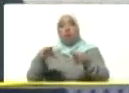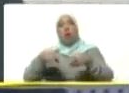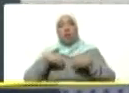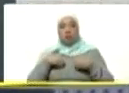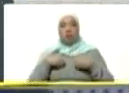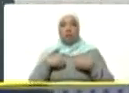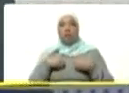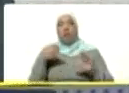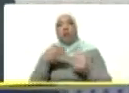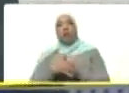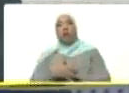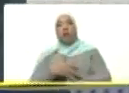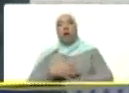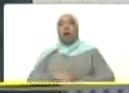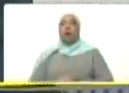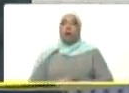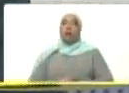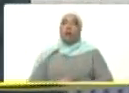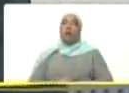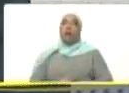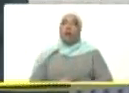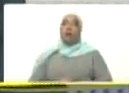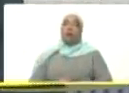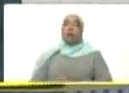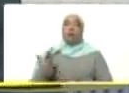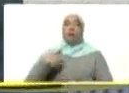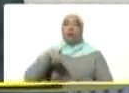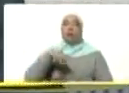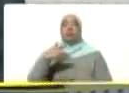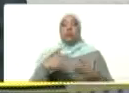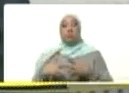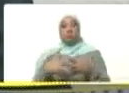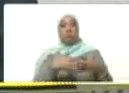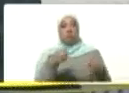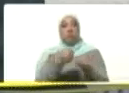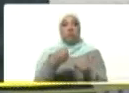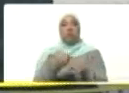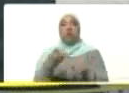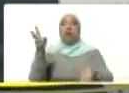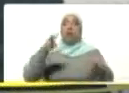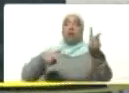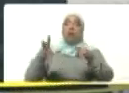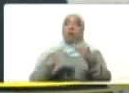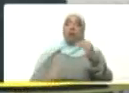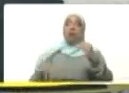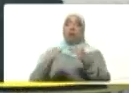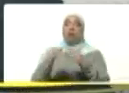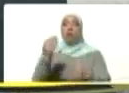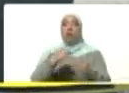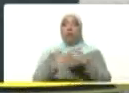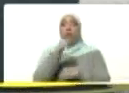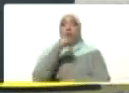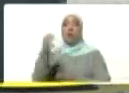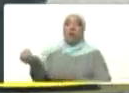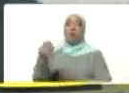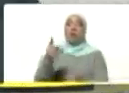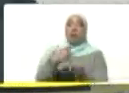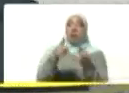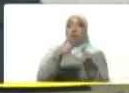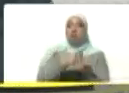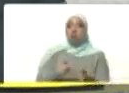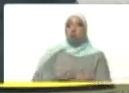to imperialistic and hegemonic pressures para el imperialismo ejercer presiones hegemónicas sobre unos más que sobre otros.